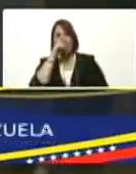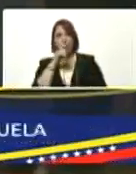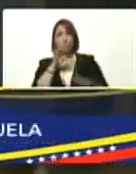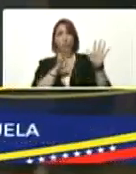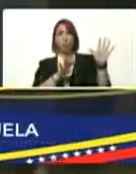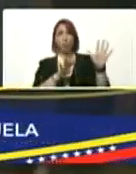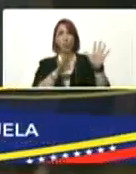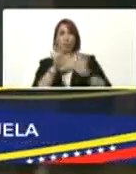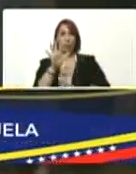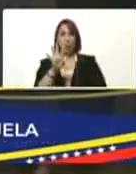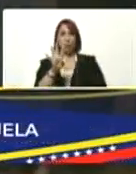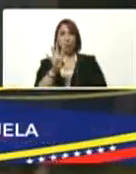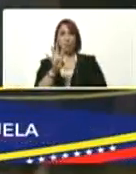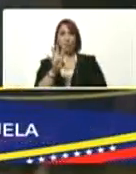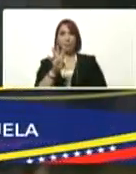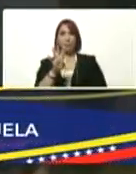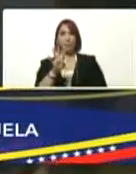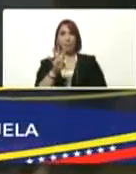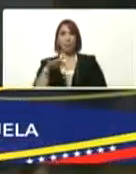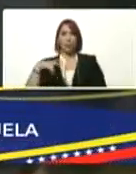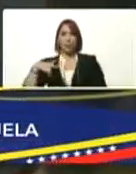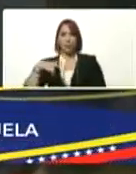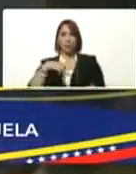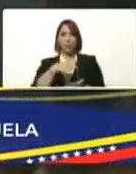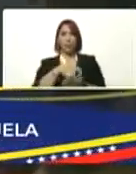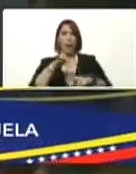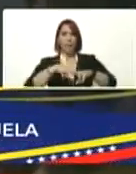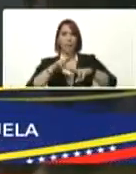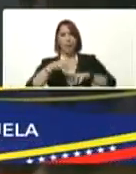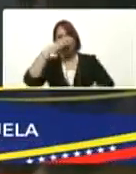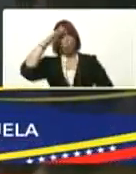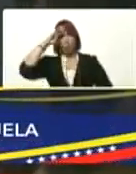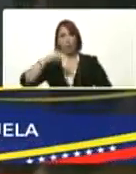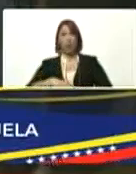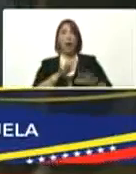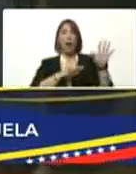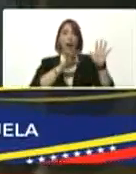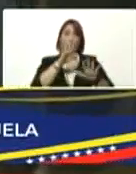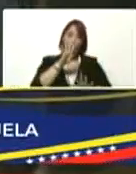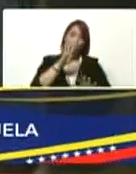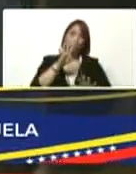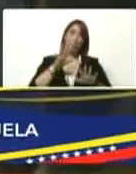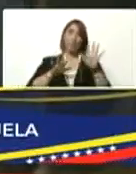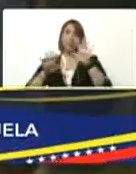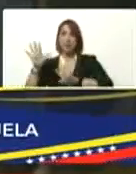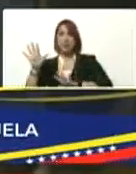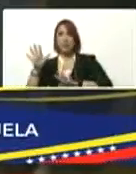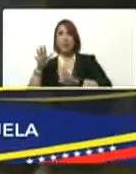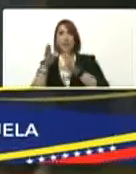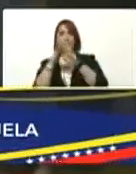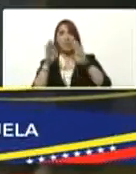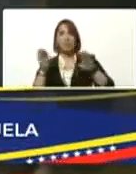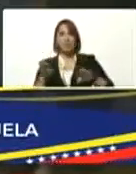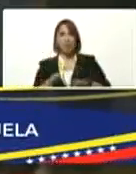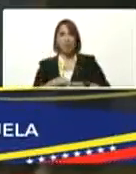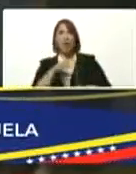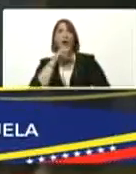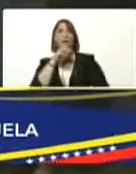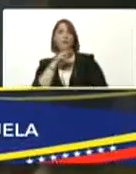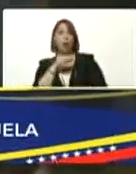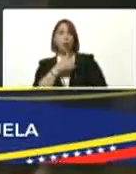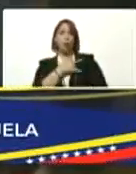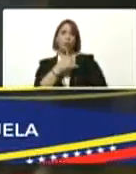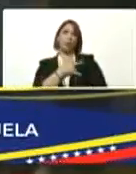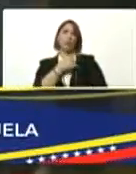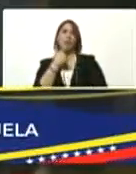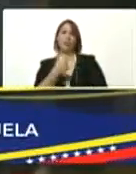Habana. Y el 14 y el 15 de diciembre habló en la universidad y dijo, más